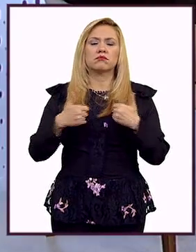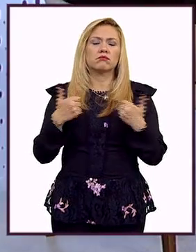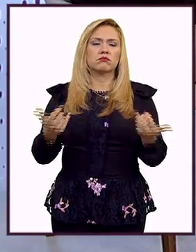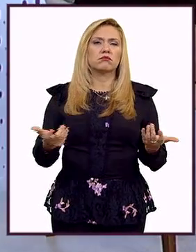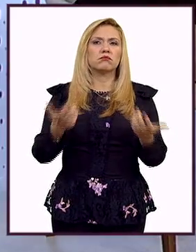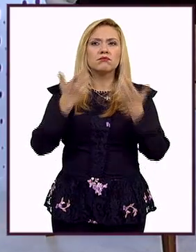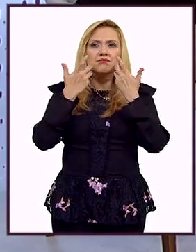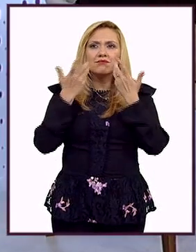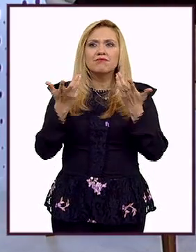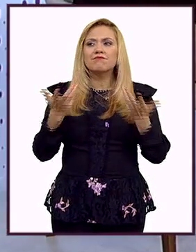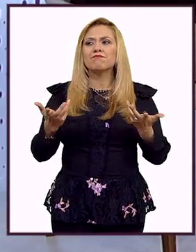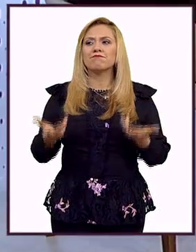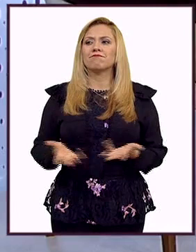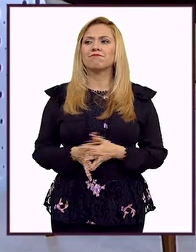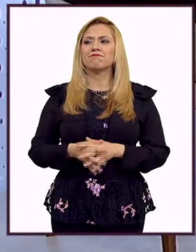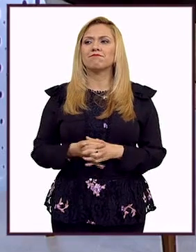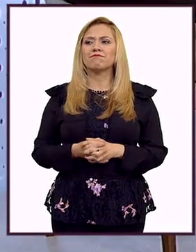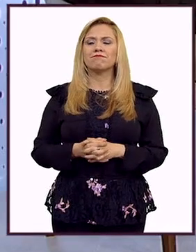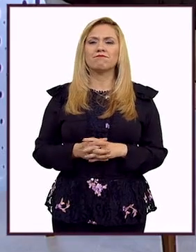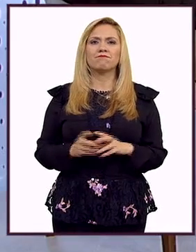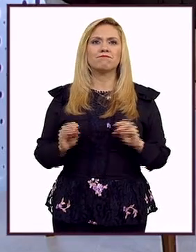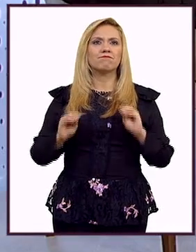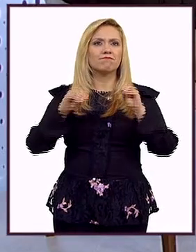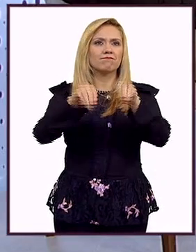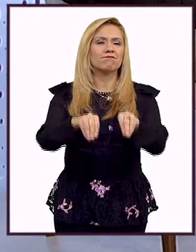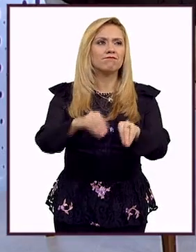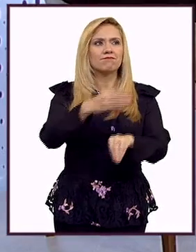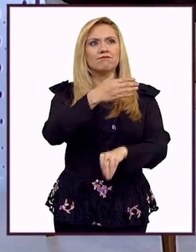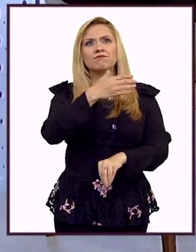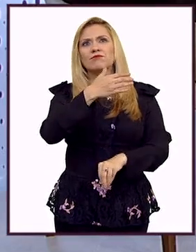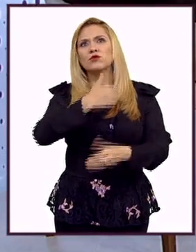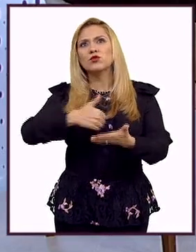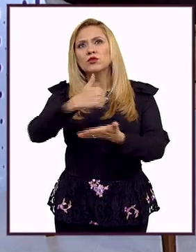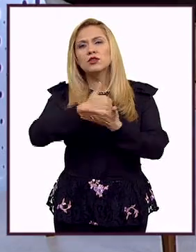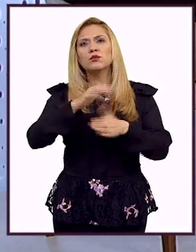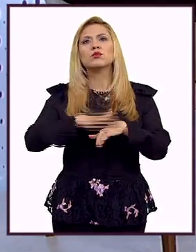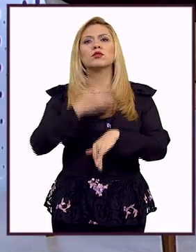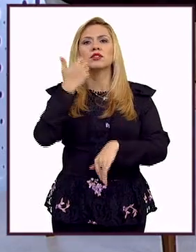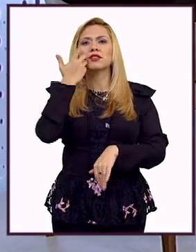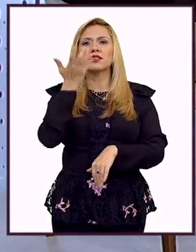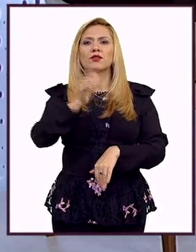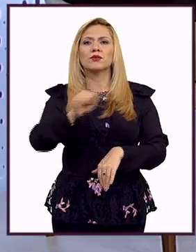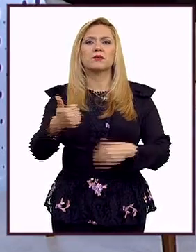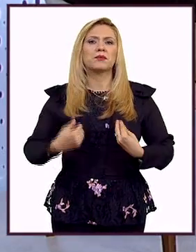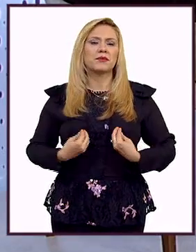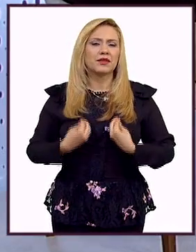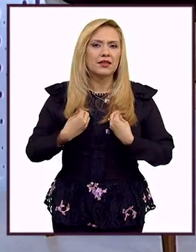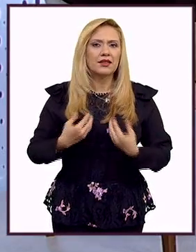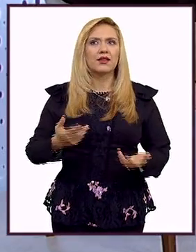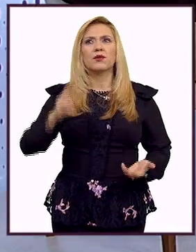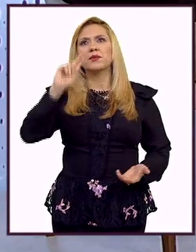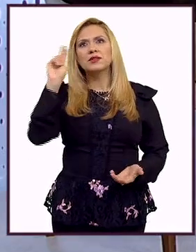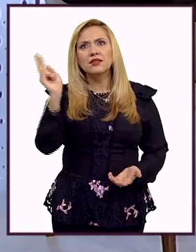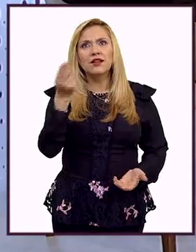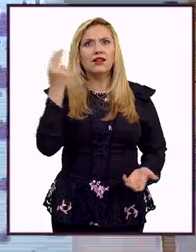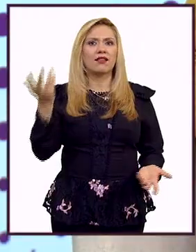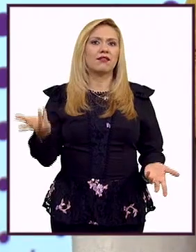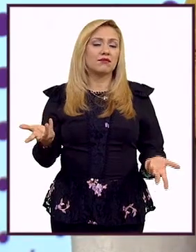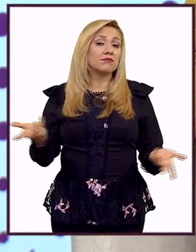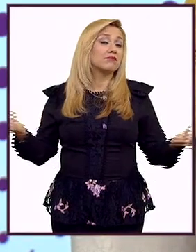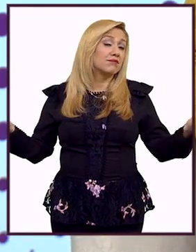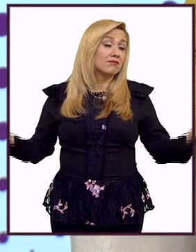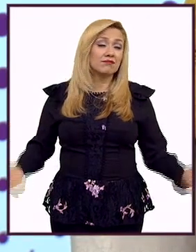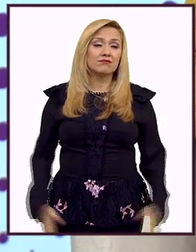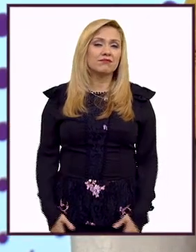que quieren incorporarse en los sectores urbanos también porque quieren aspirar a otro tipo de vida, llegar a la universidad, etcétera. Creo